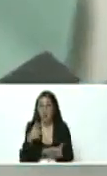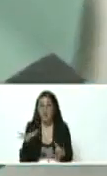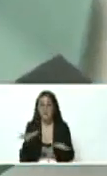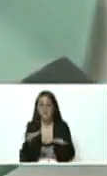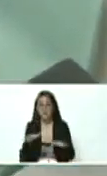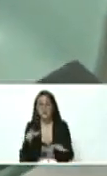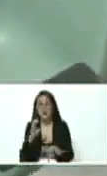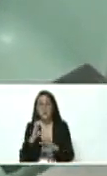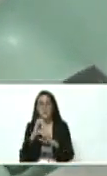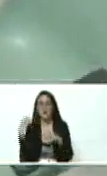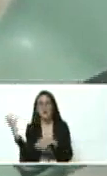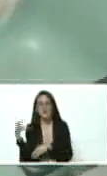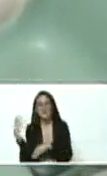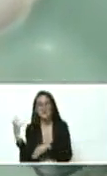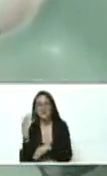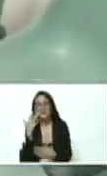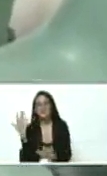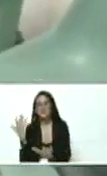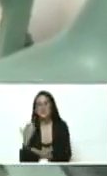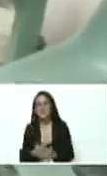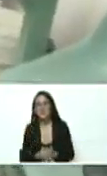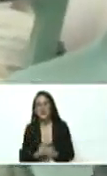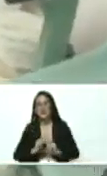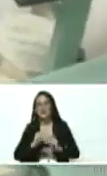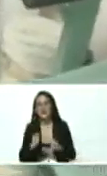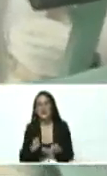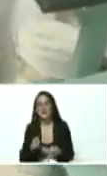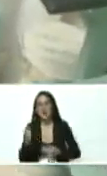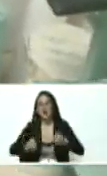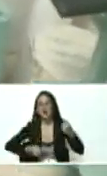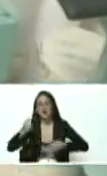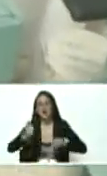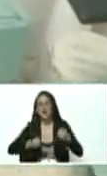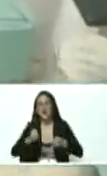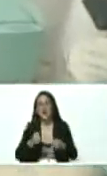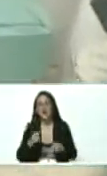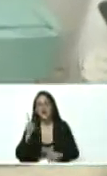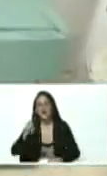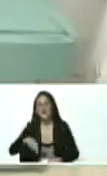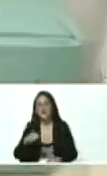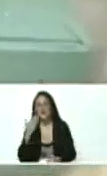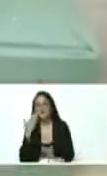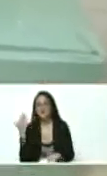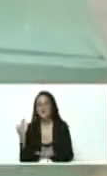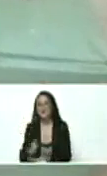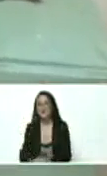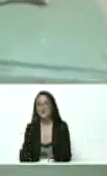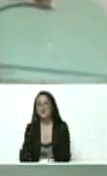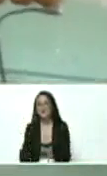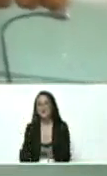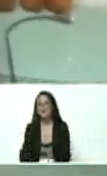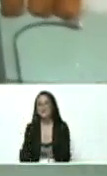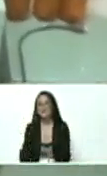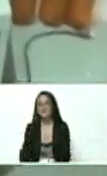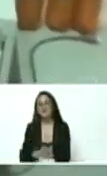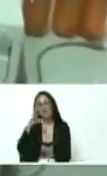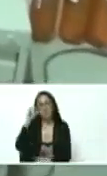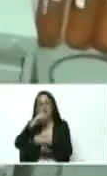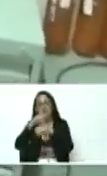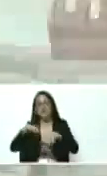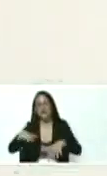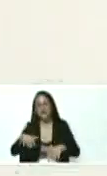¿Qué me dice esta ambulancia? Mira, la entregamos con chofer y todo, mira, con conductor. Bueno, mi, Dios me los bendiga,